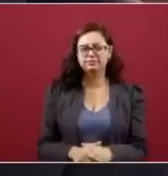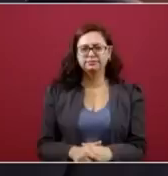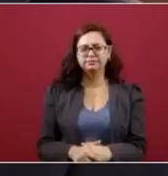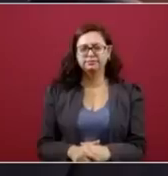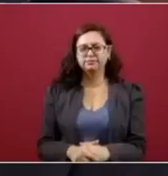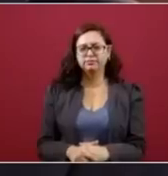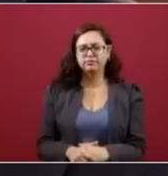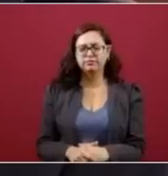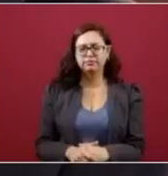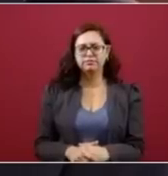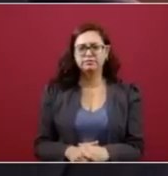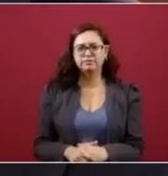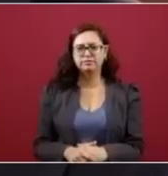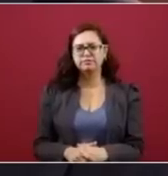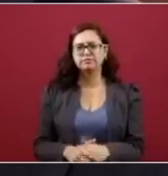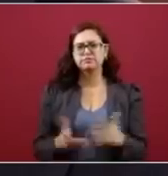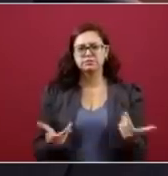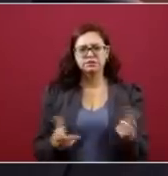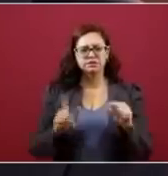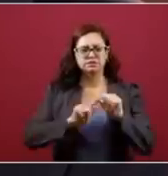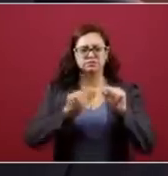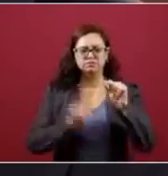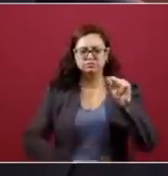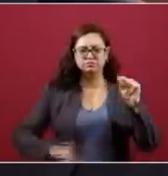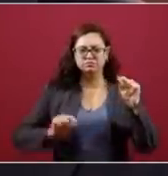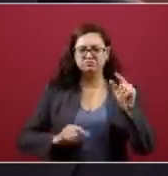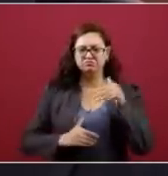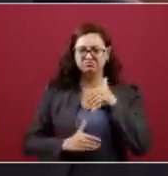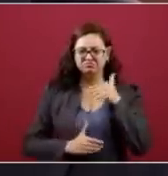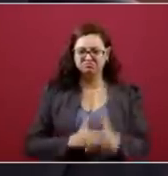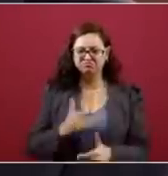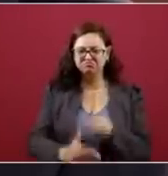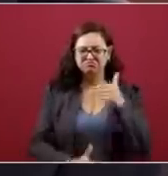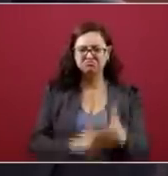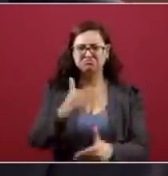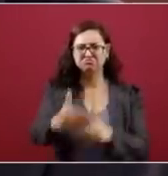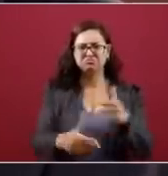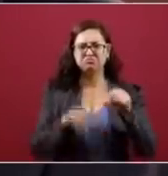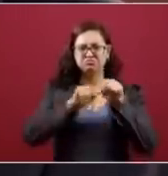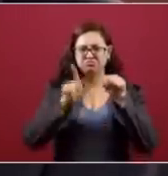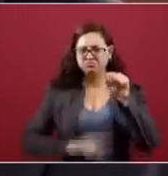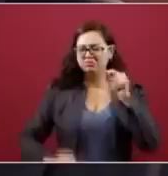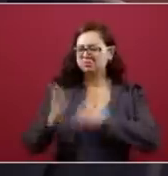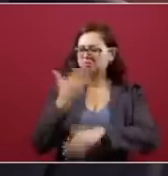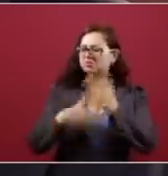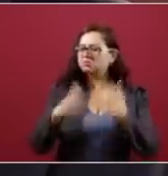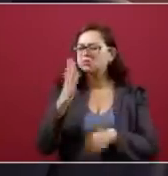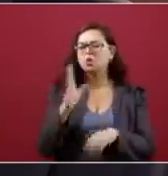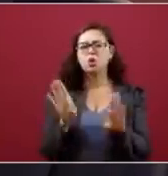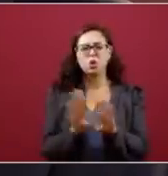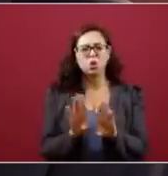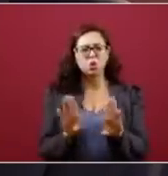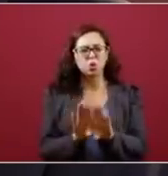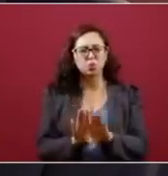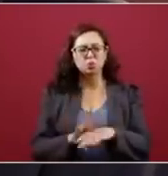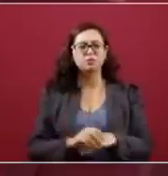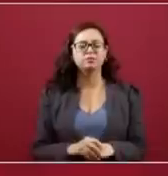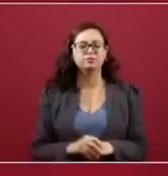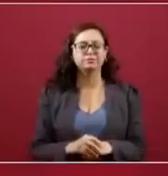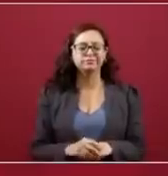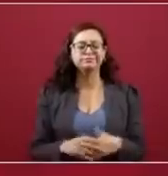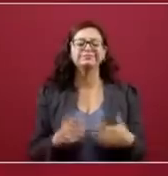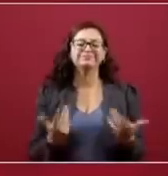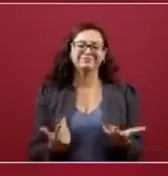que el país avance, para que logremos el renacimiento de México? Sobre eso va a